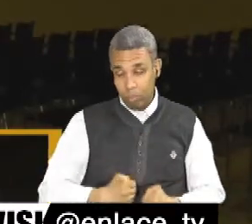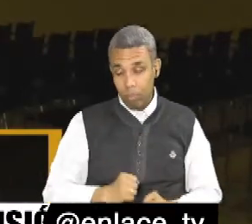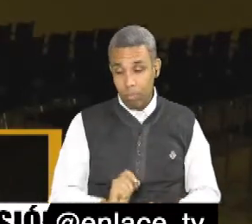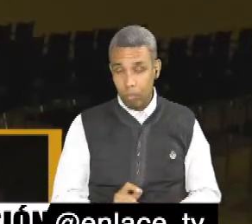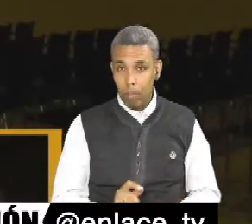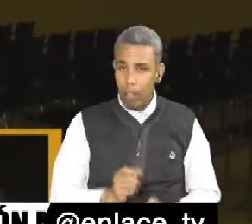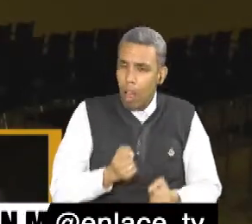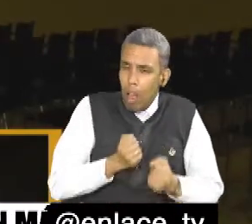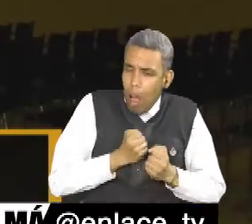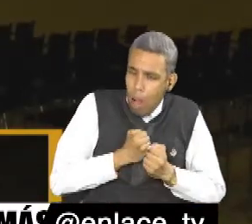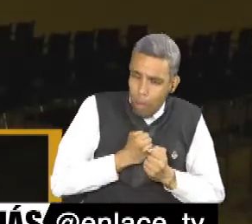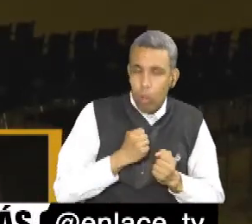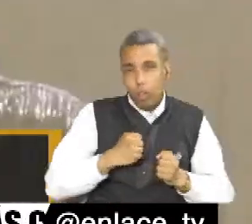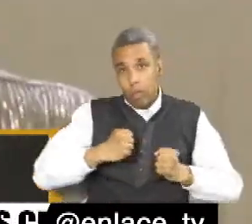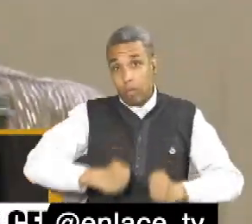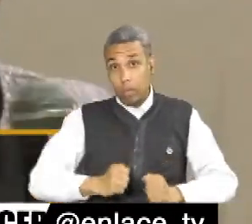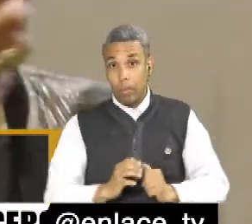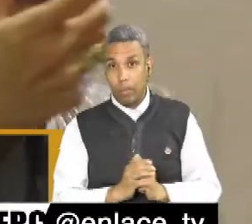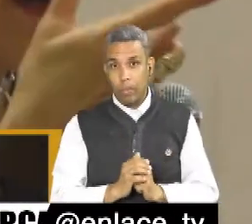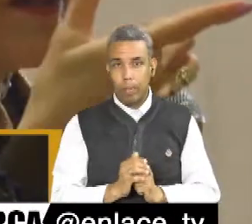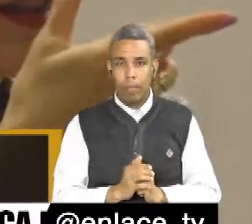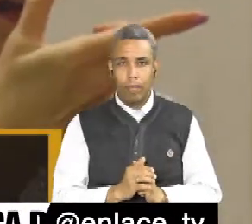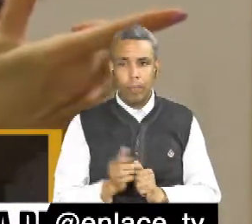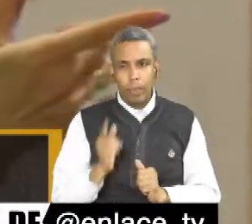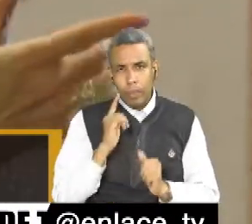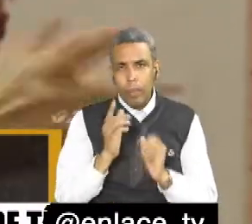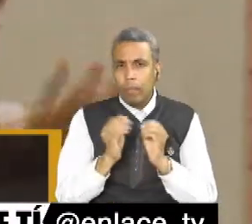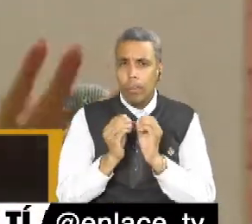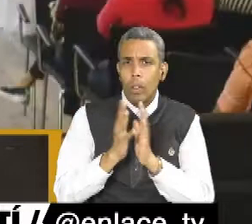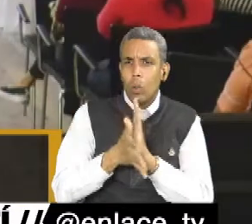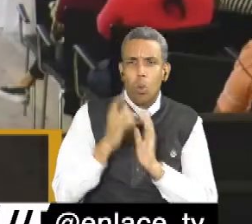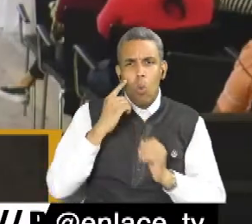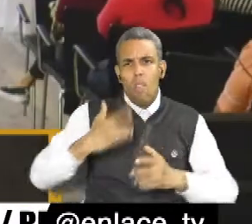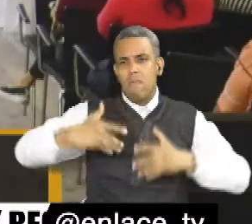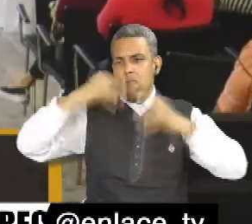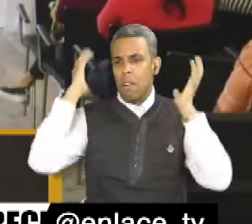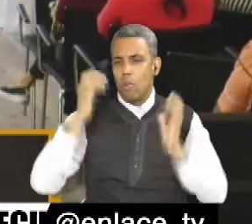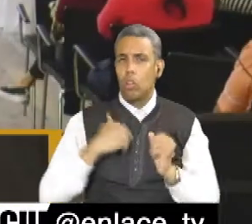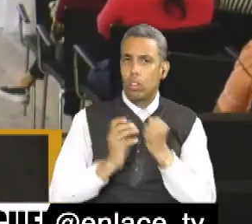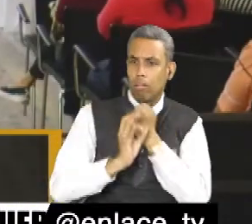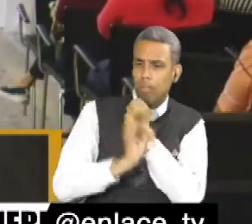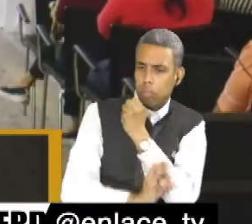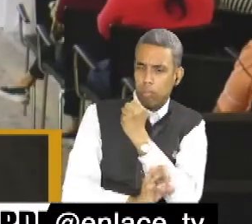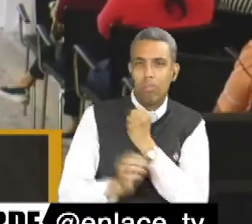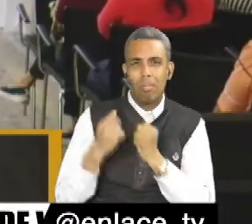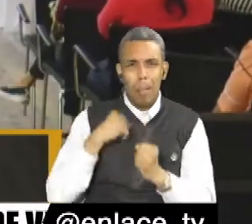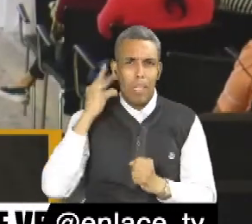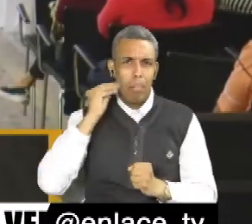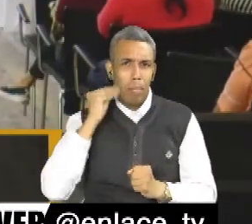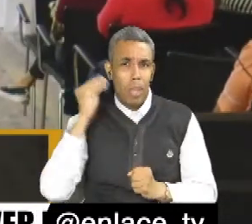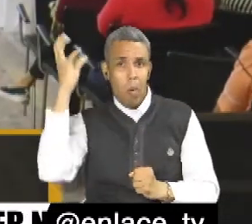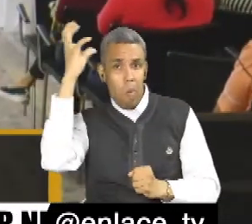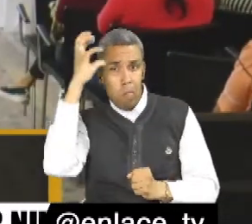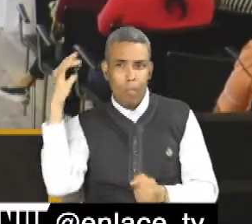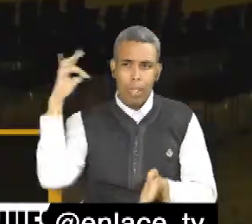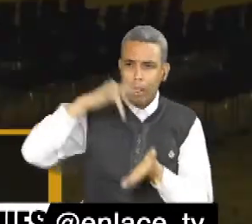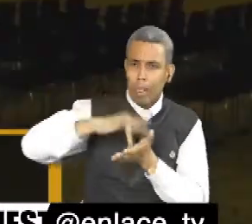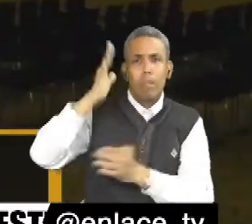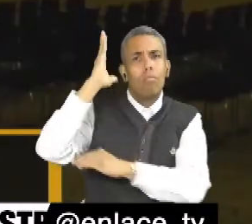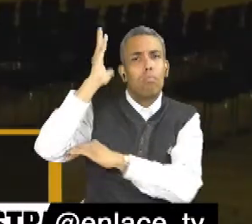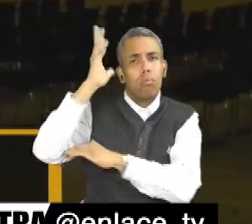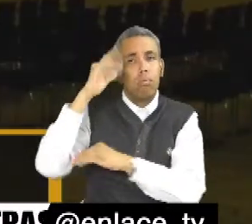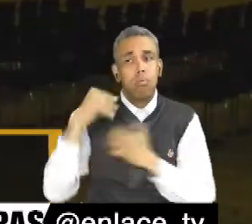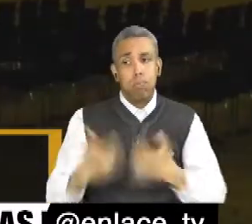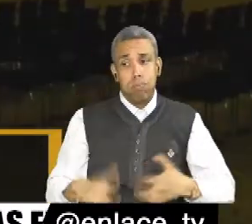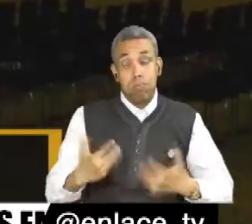porque nuestros niños son nuestro futuro. La doctora Acevedo es una reconocida psicóloga en Colombia, de allí la importancia de la conferencia dictada. Empezar desde